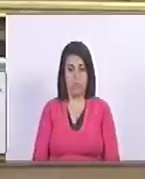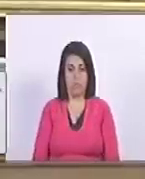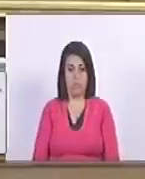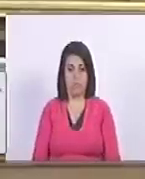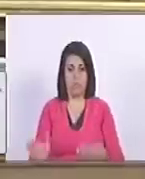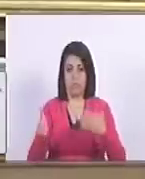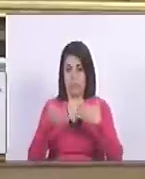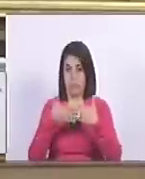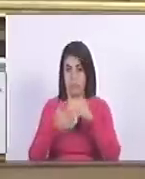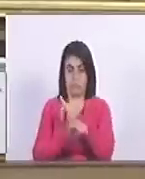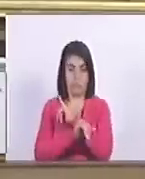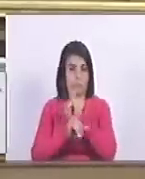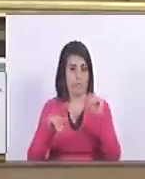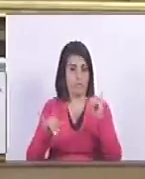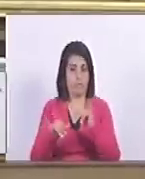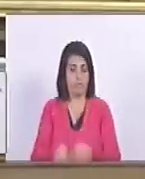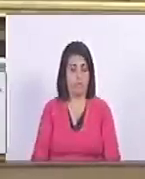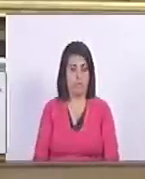Se cierra.